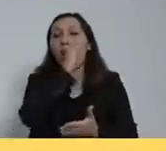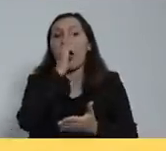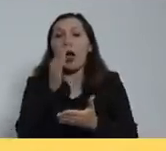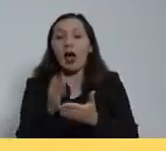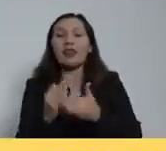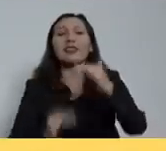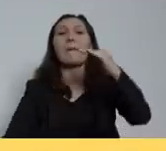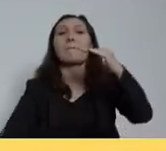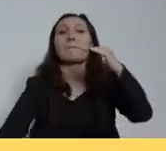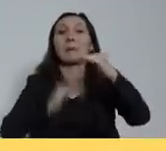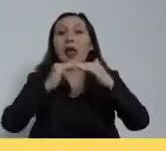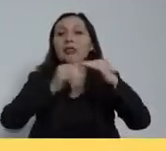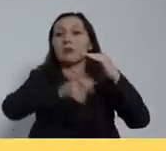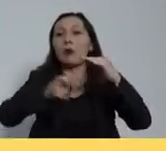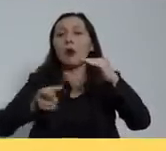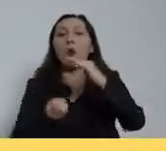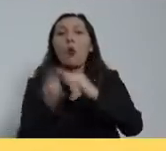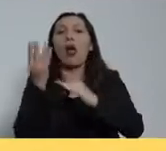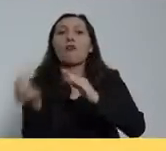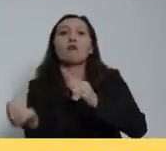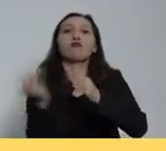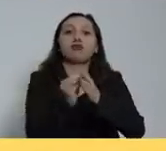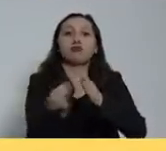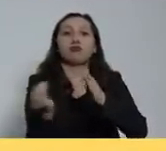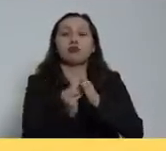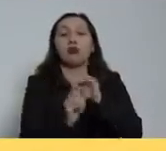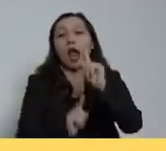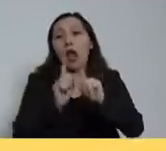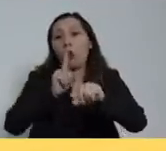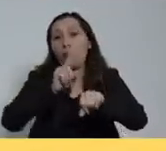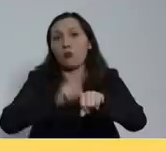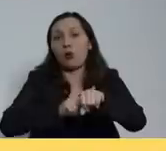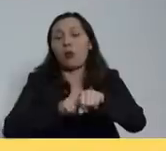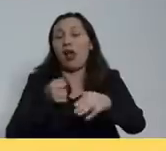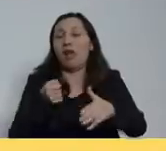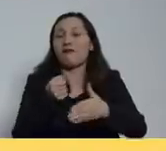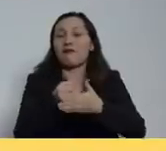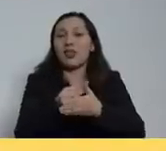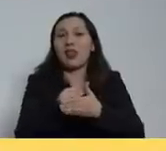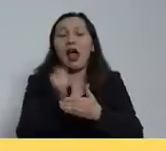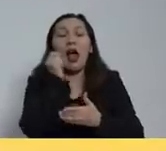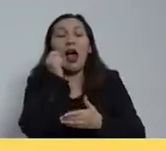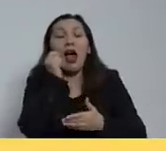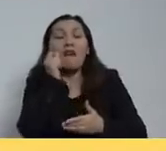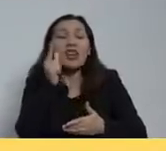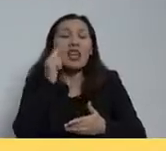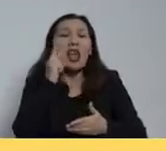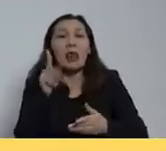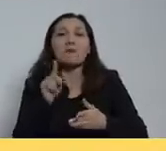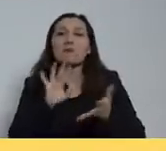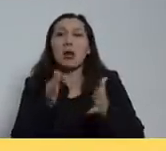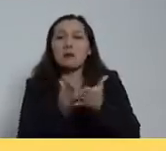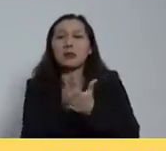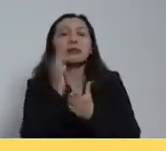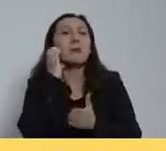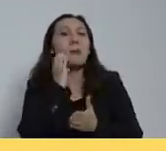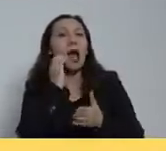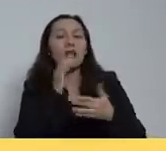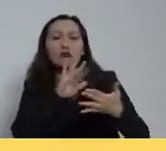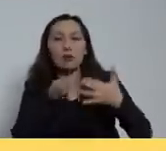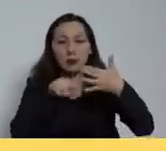llegar al máximo de nuevos casos en algún momento a fines de abril, a principios de mayo, como